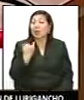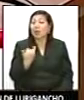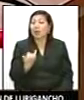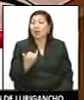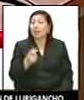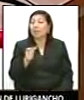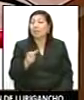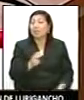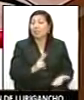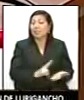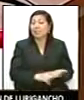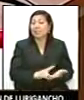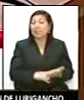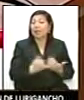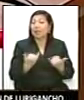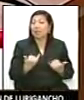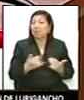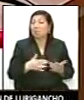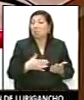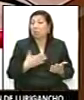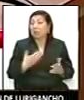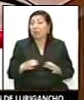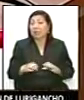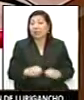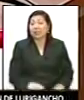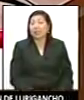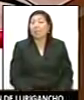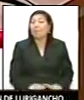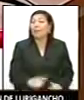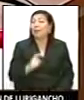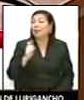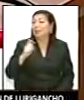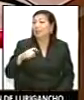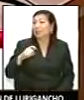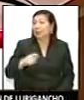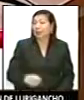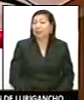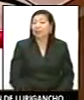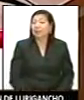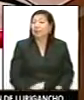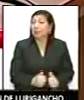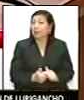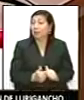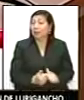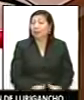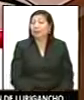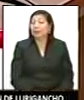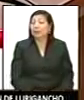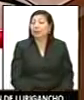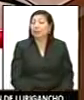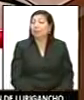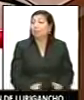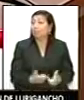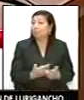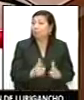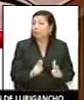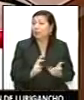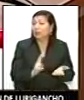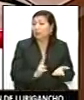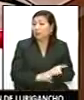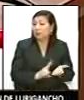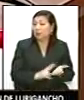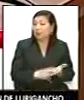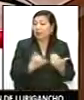los asegurados. Esto se puede hacer, presidente, pero necesitamos que se cambien los criterios, que se libere a la seguridad